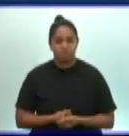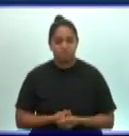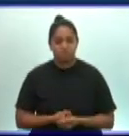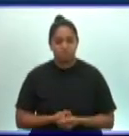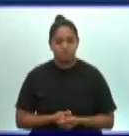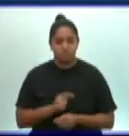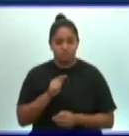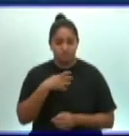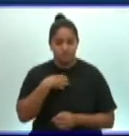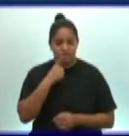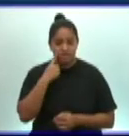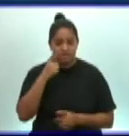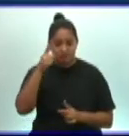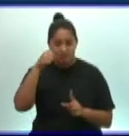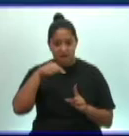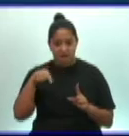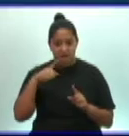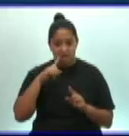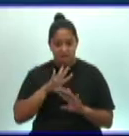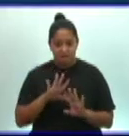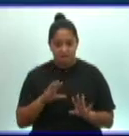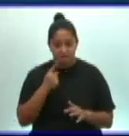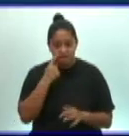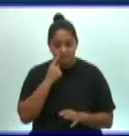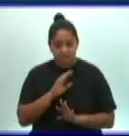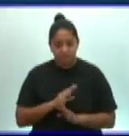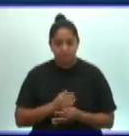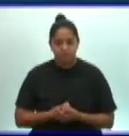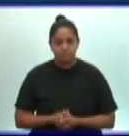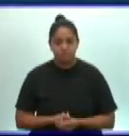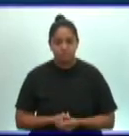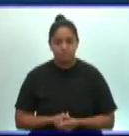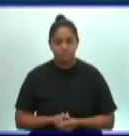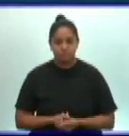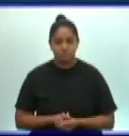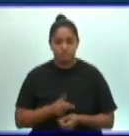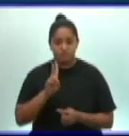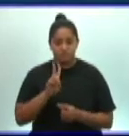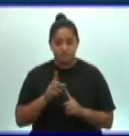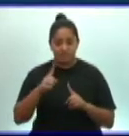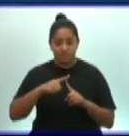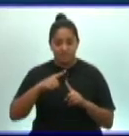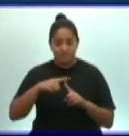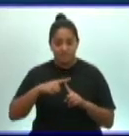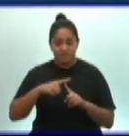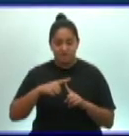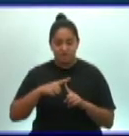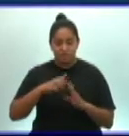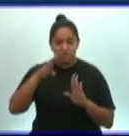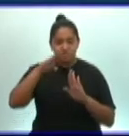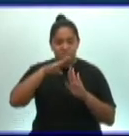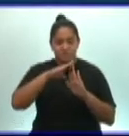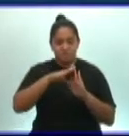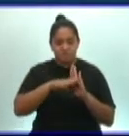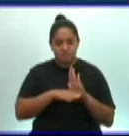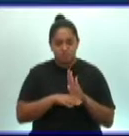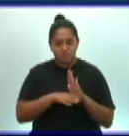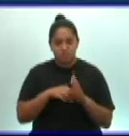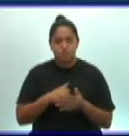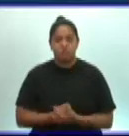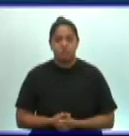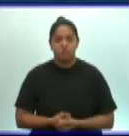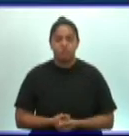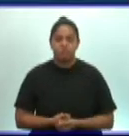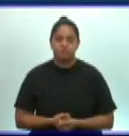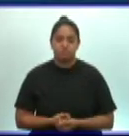ya tienen en su gráfica, y tanto el volumen como la temperatura disminuyen por ser directamente proporcionales. Este es un proceso isobárico